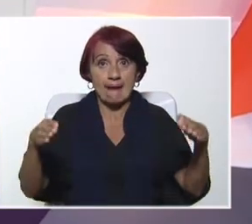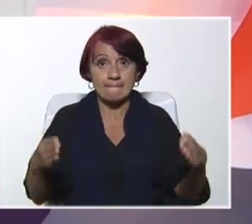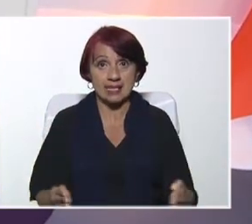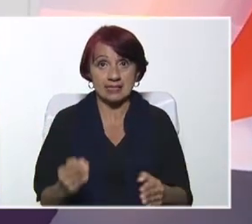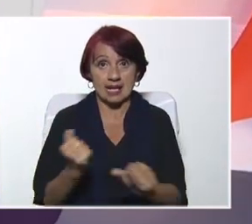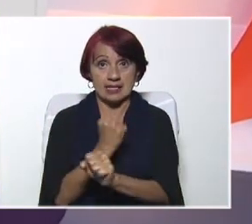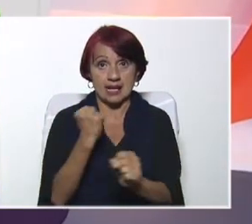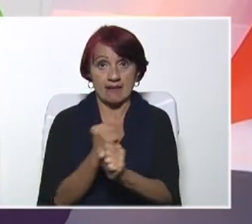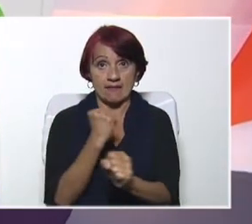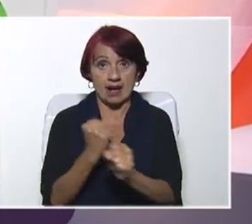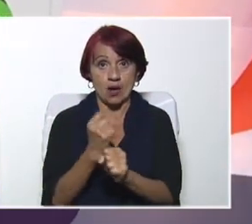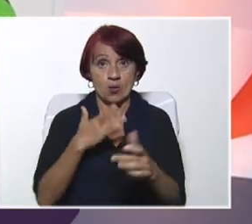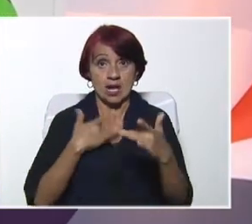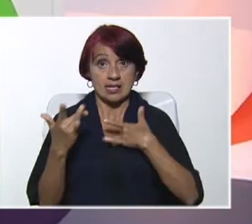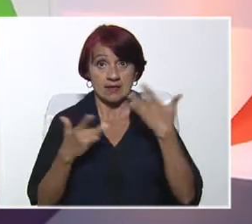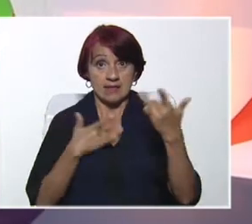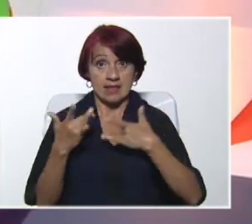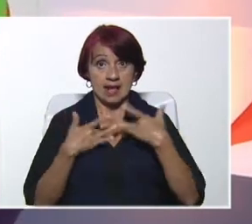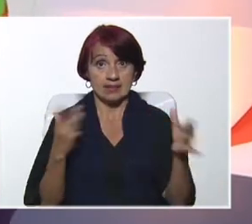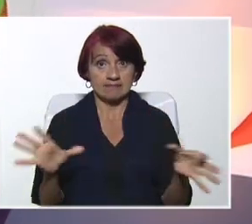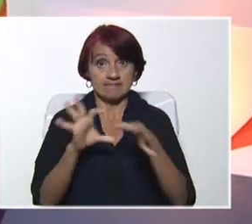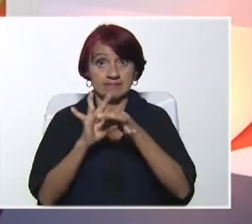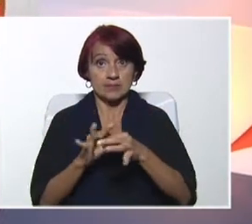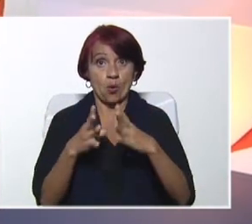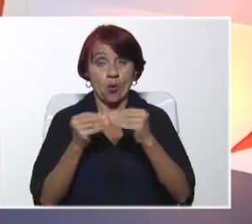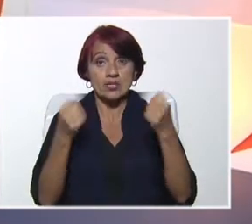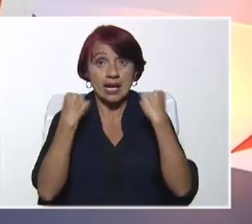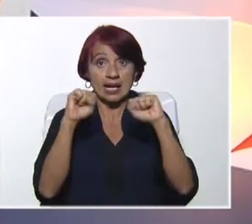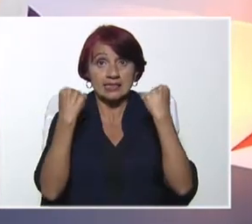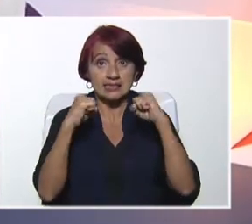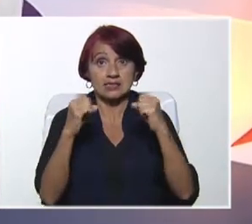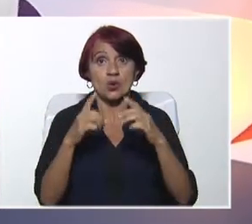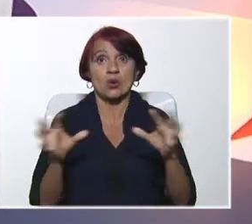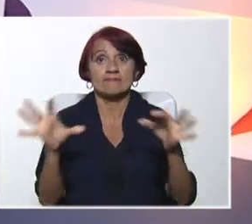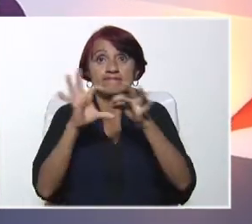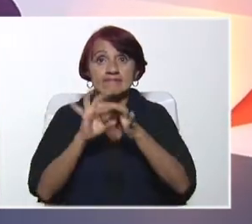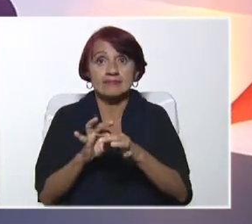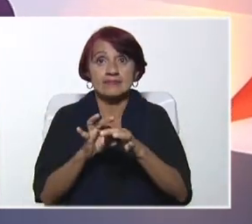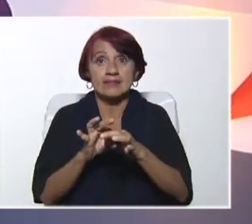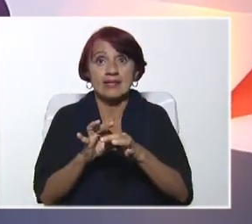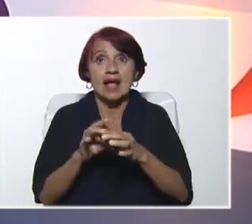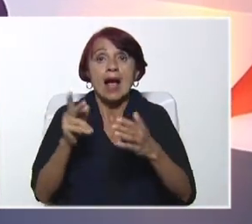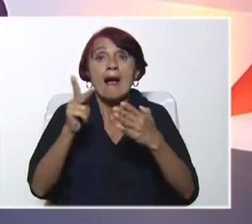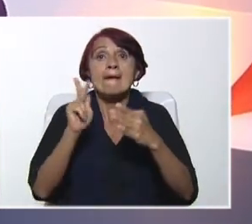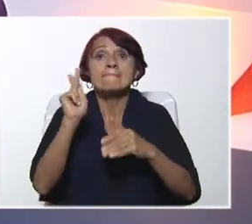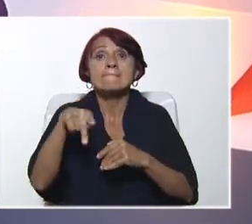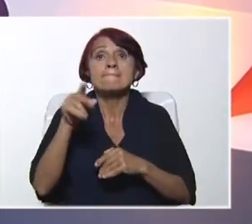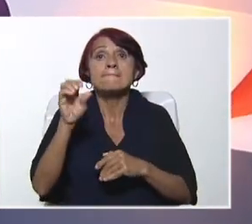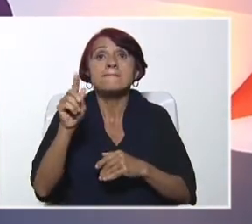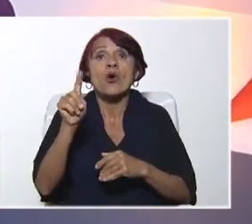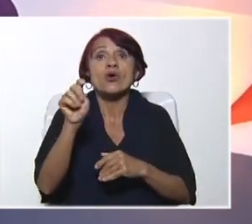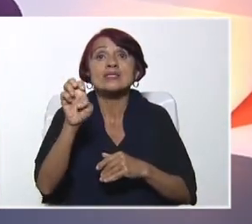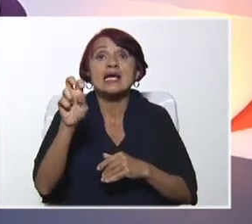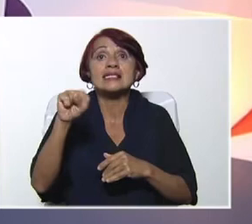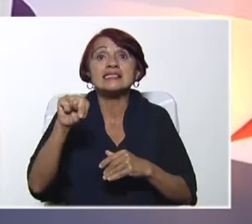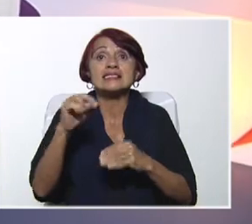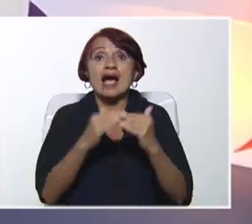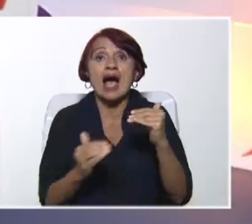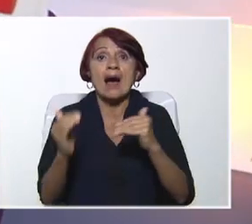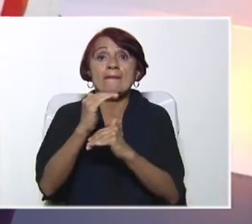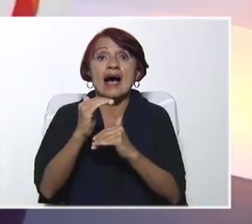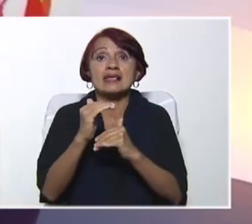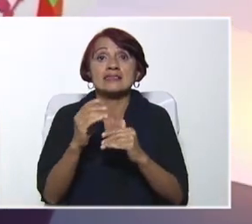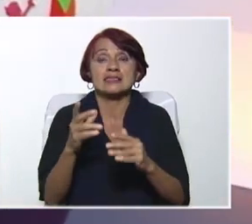trabajar una actividad relacionada o un ejercicio relacionado a potencia de base 10, donde